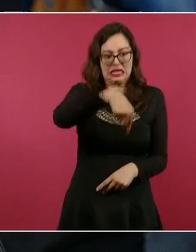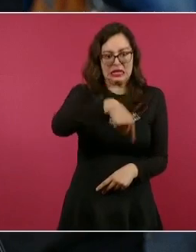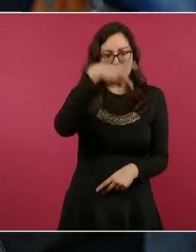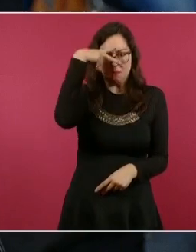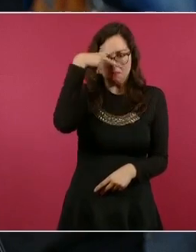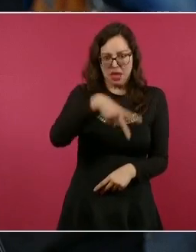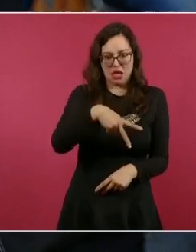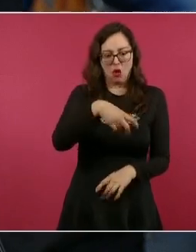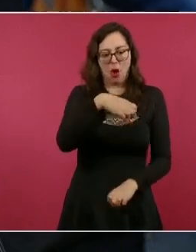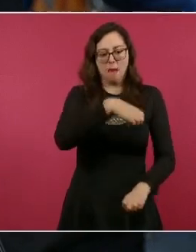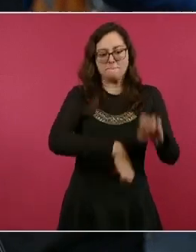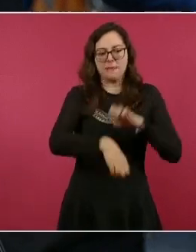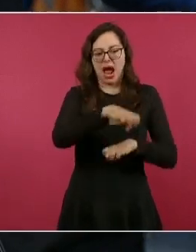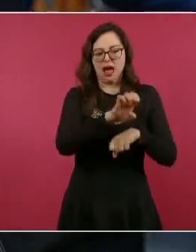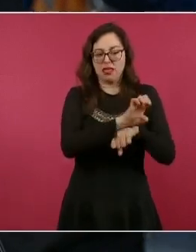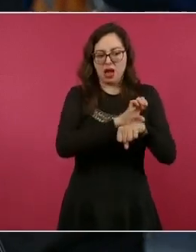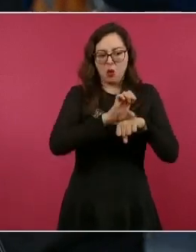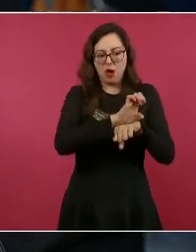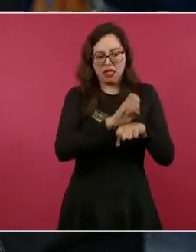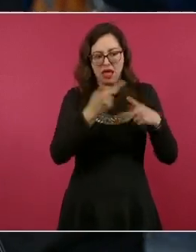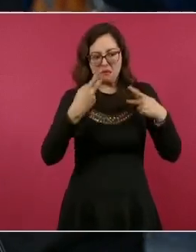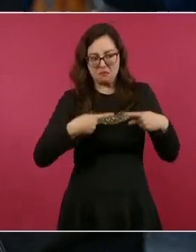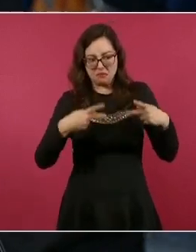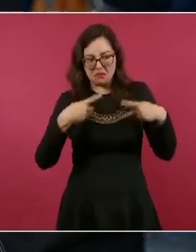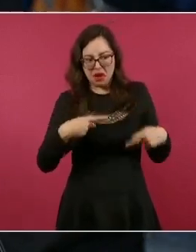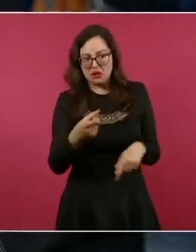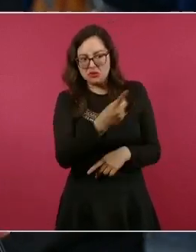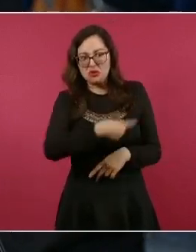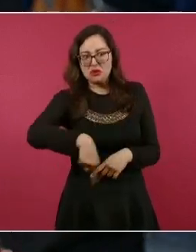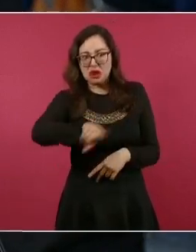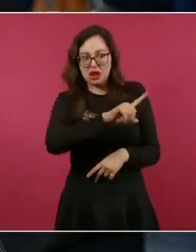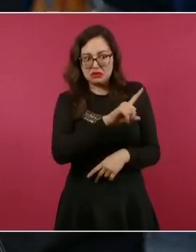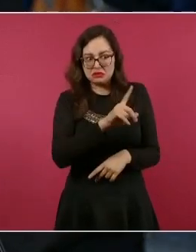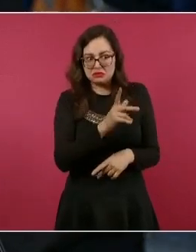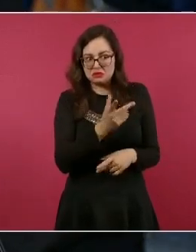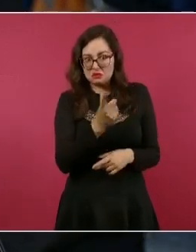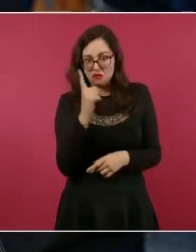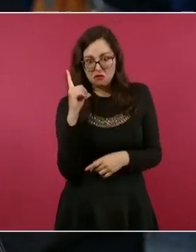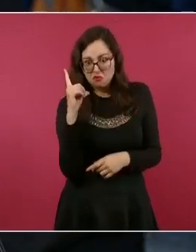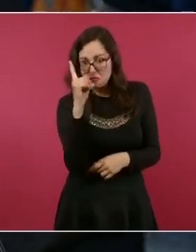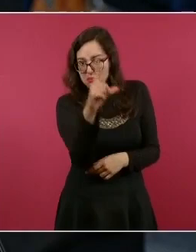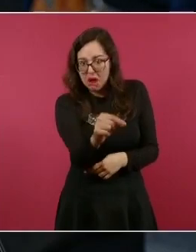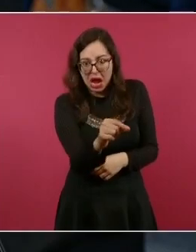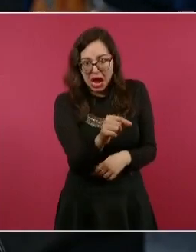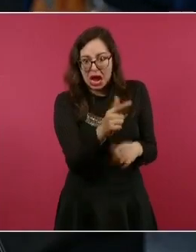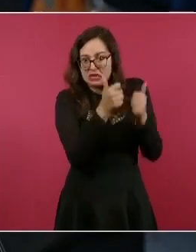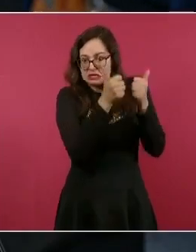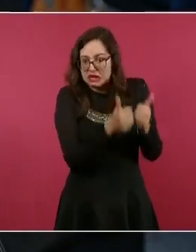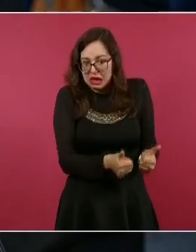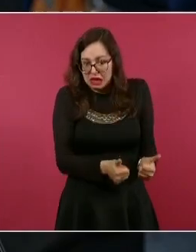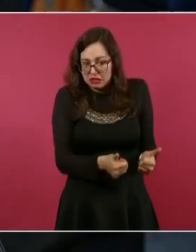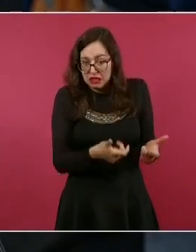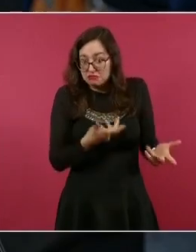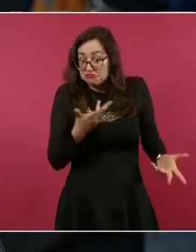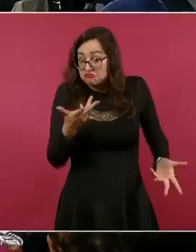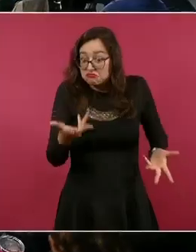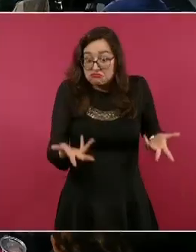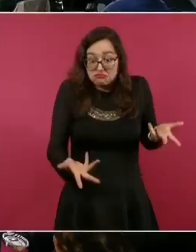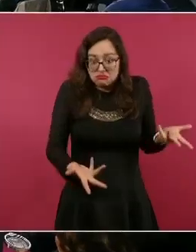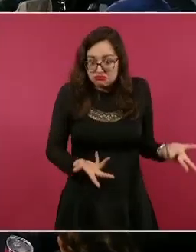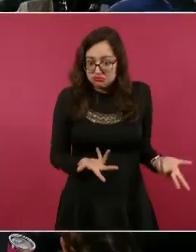aquí en México? ¿Seguirá aquí? ¿Ya se fue? ¿Qué es lo que va a pasar? Y